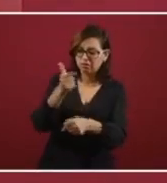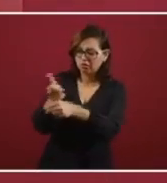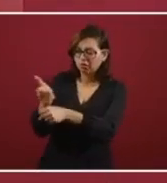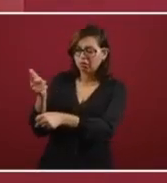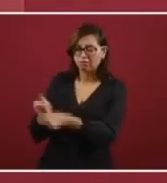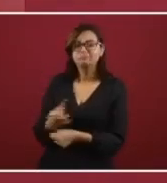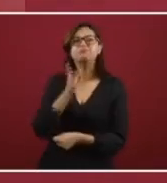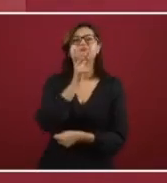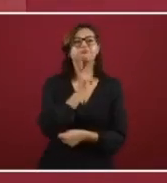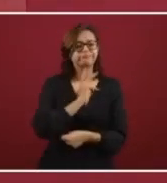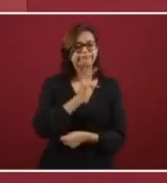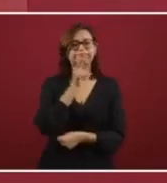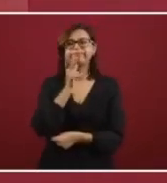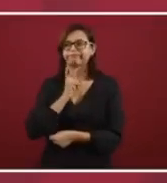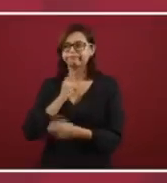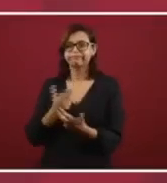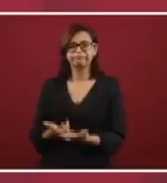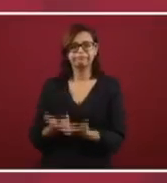es decir